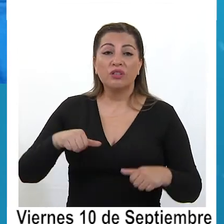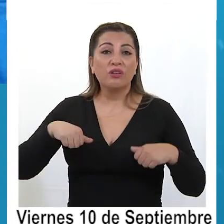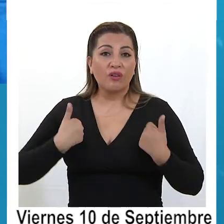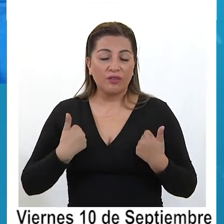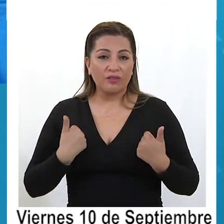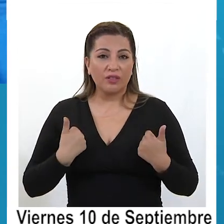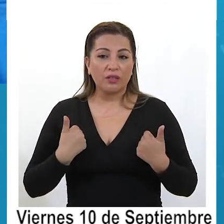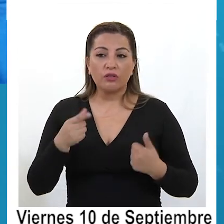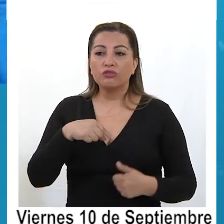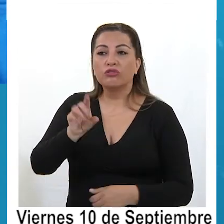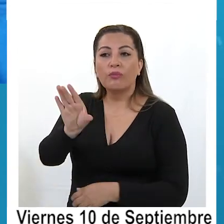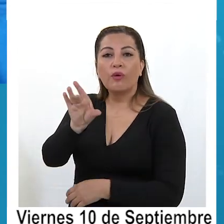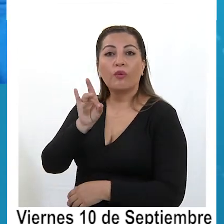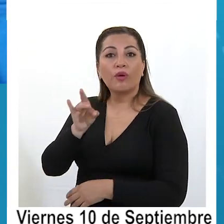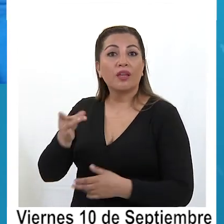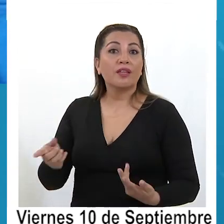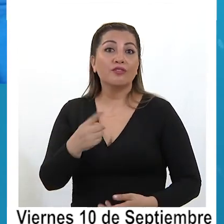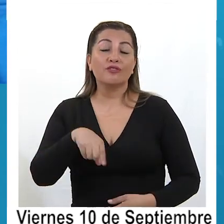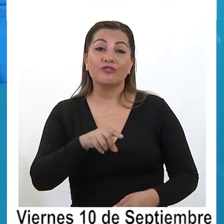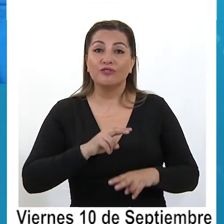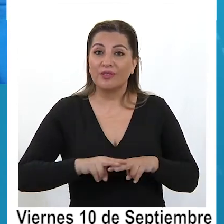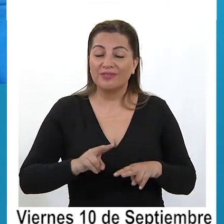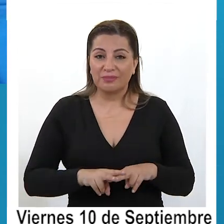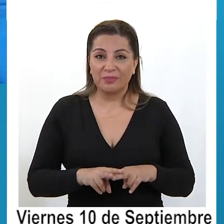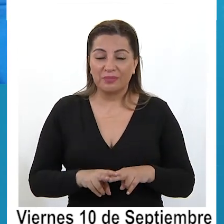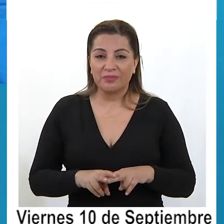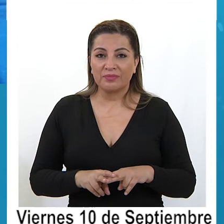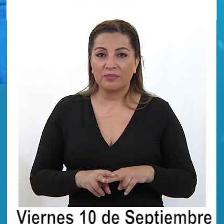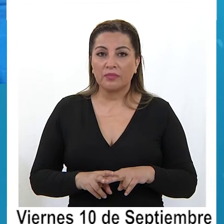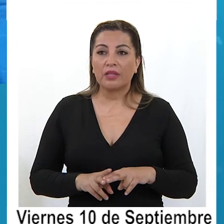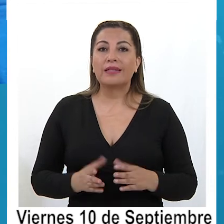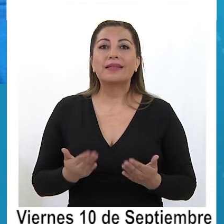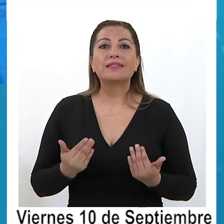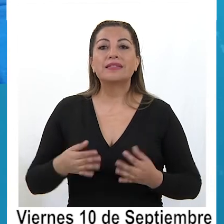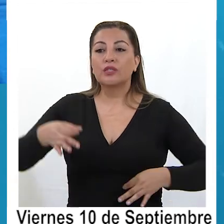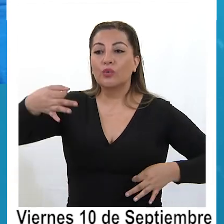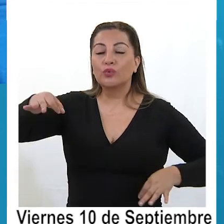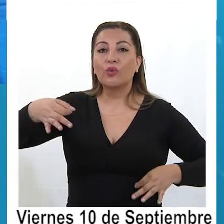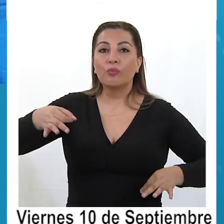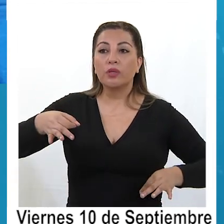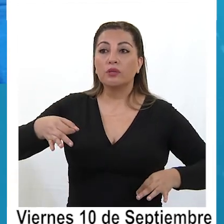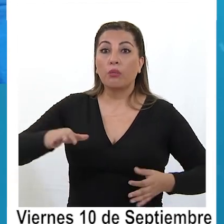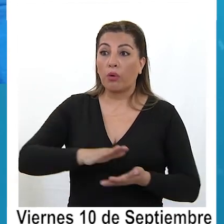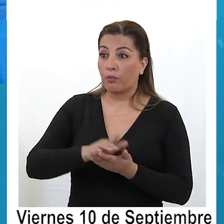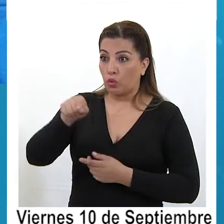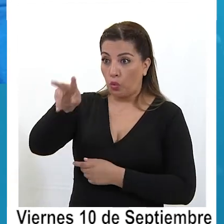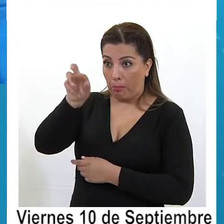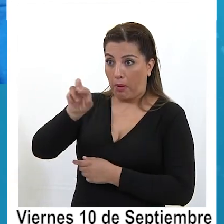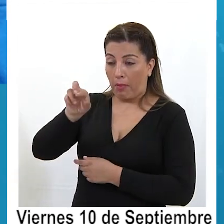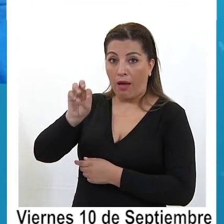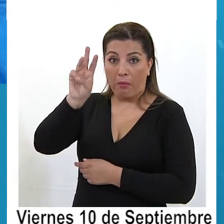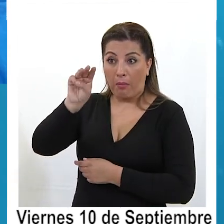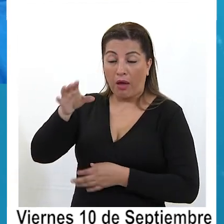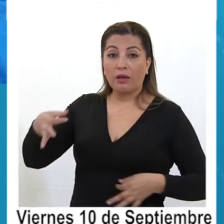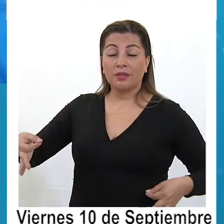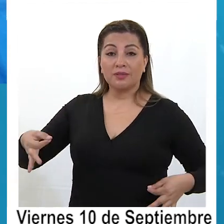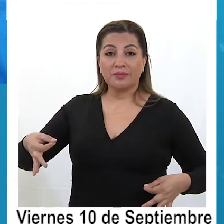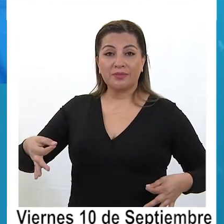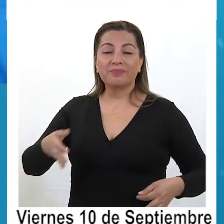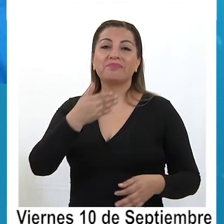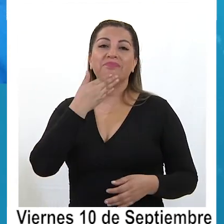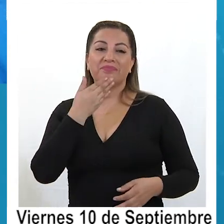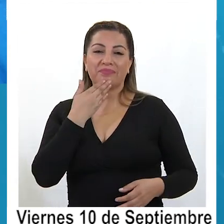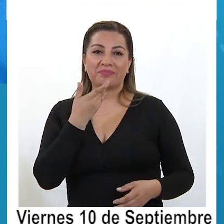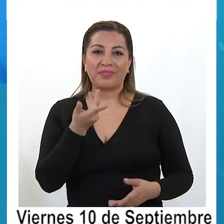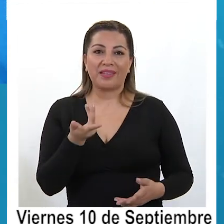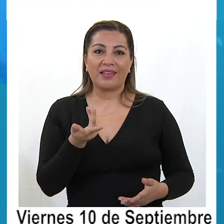condición, lo primero que podemos establecer in situ es algún documento que acredite este vínculo legal. Sin perjuicio de eso, hacemos